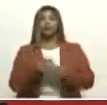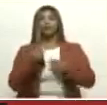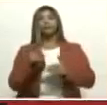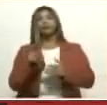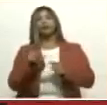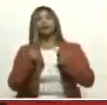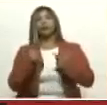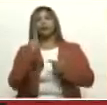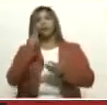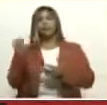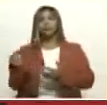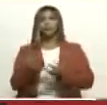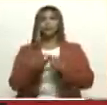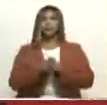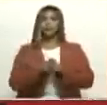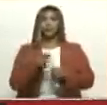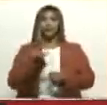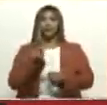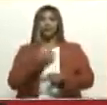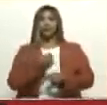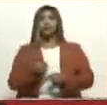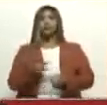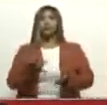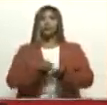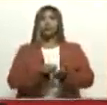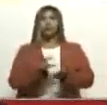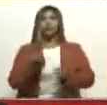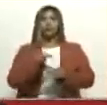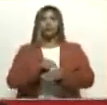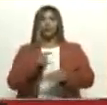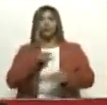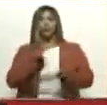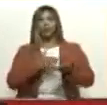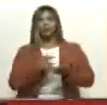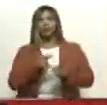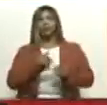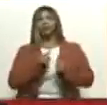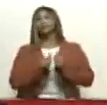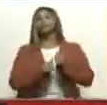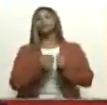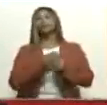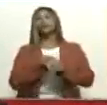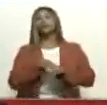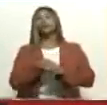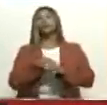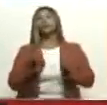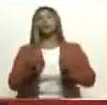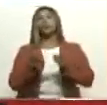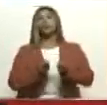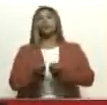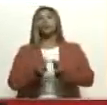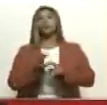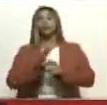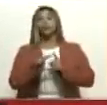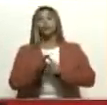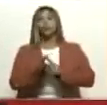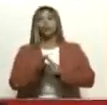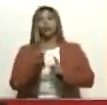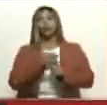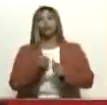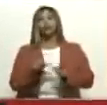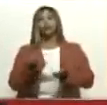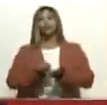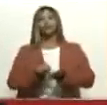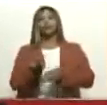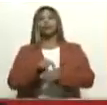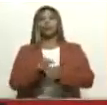Huella. Ya tenemos aquí con nosotros a Raúl Casal, presidente del Centro Nacional del Libro y viceministro de Fomento de la Economía Cultural y presidente del Centro